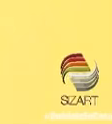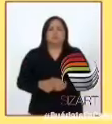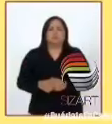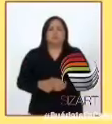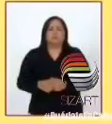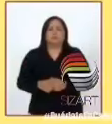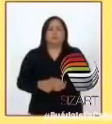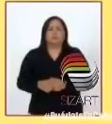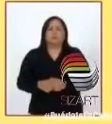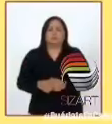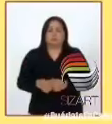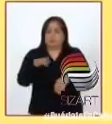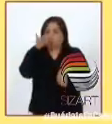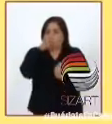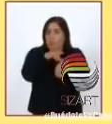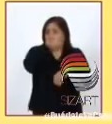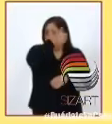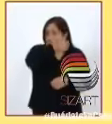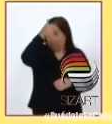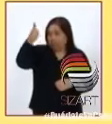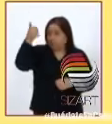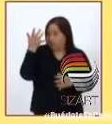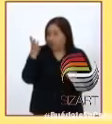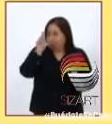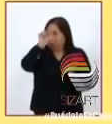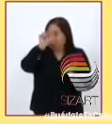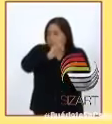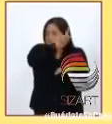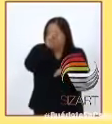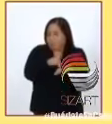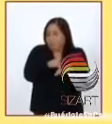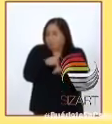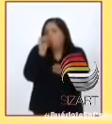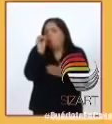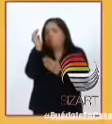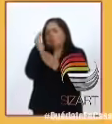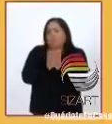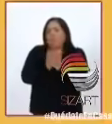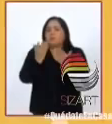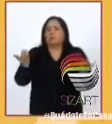¿Le tocará a cada tienda 20 kilogramos o menos?